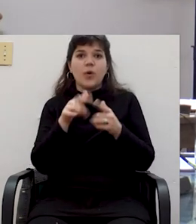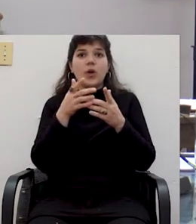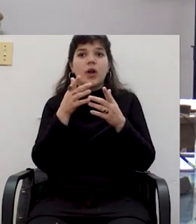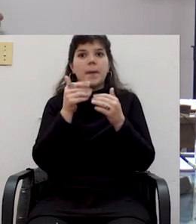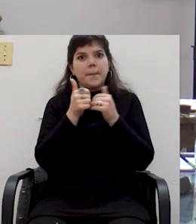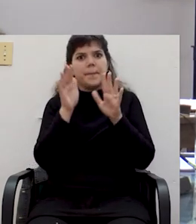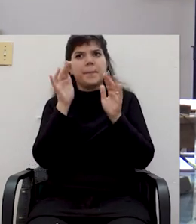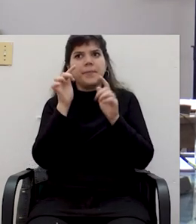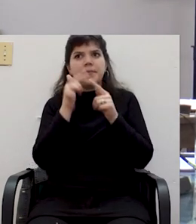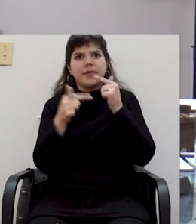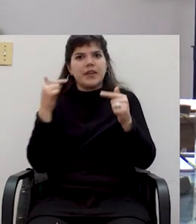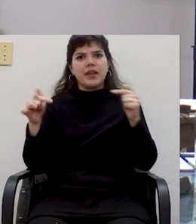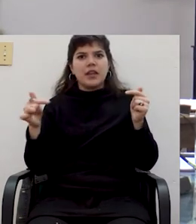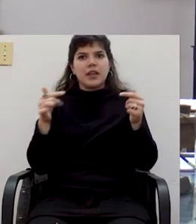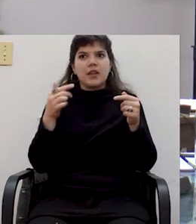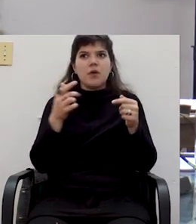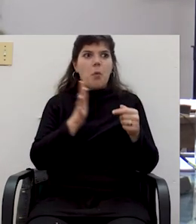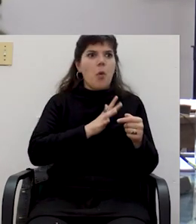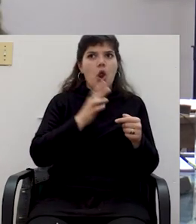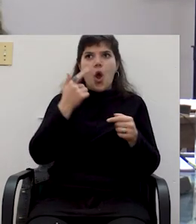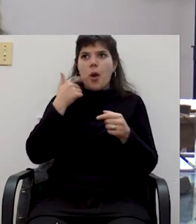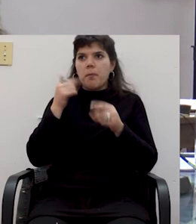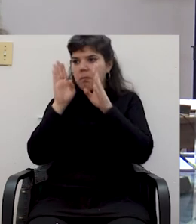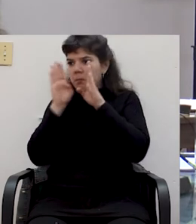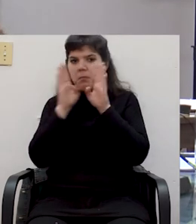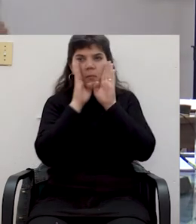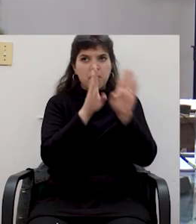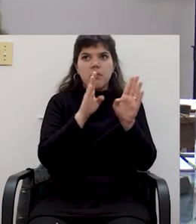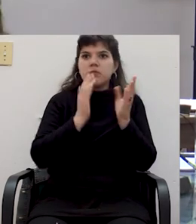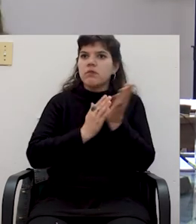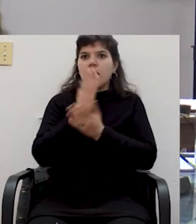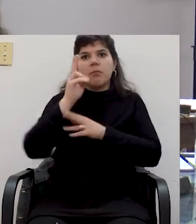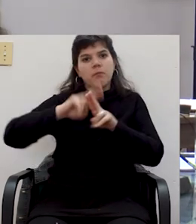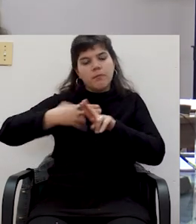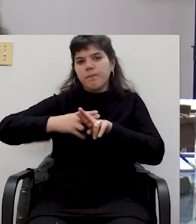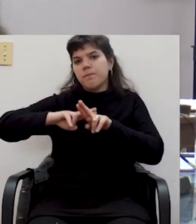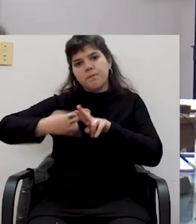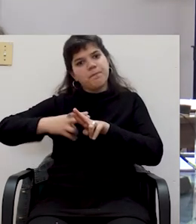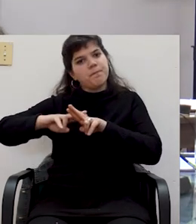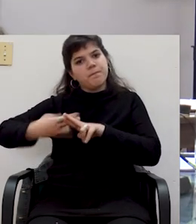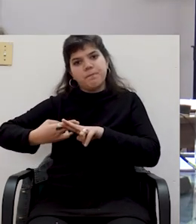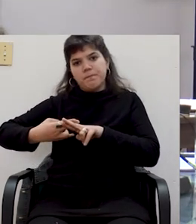de binarismos que reproducimos como constantemente, ¿no?